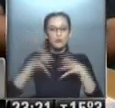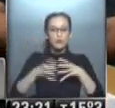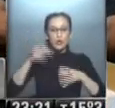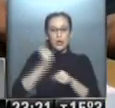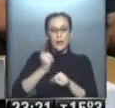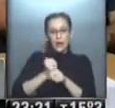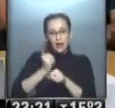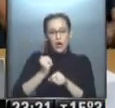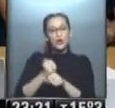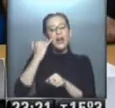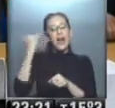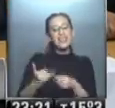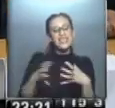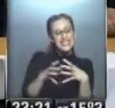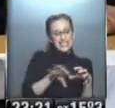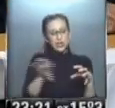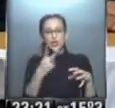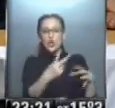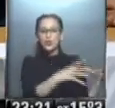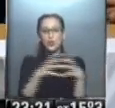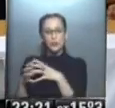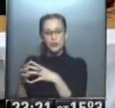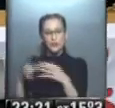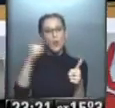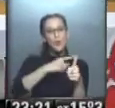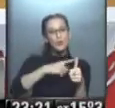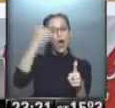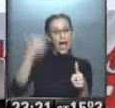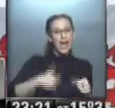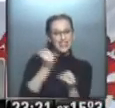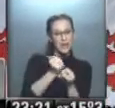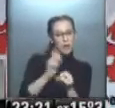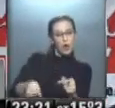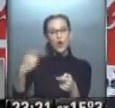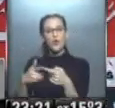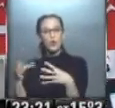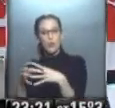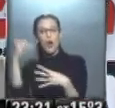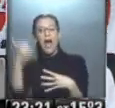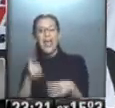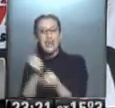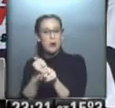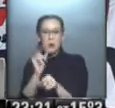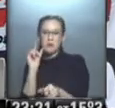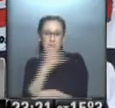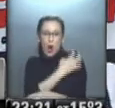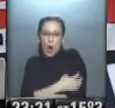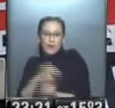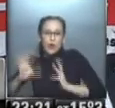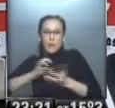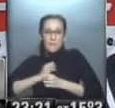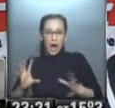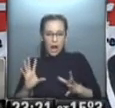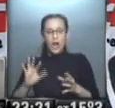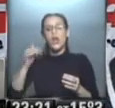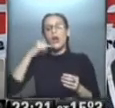está dividida en 2 sectores, el que tiene trabajo y el que tiene trabajo precarizado.